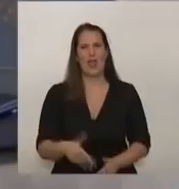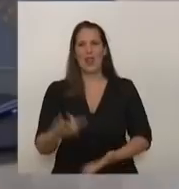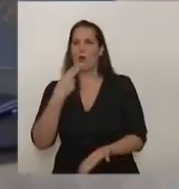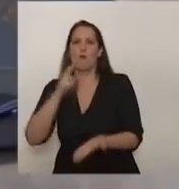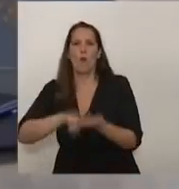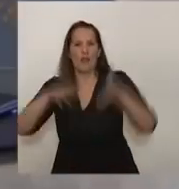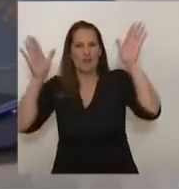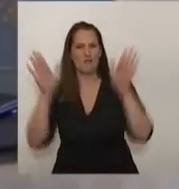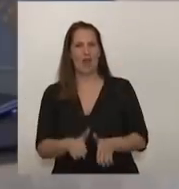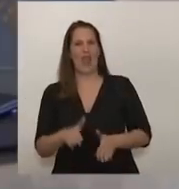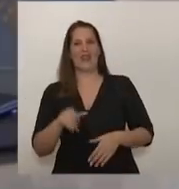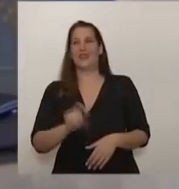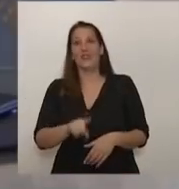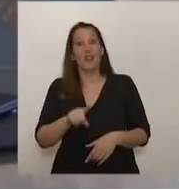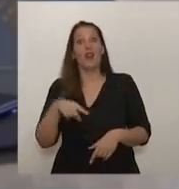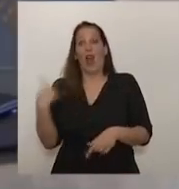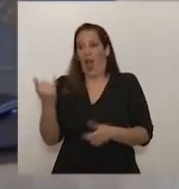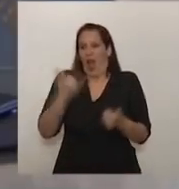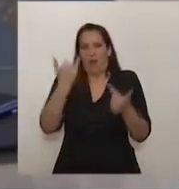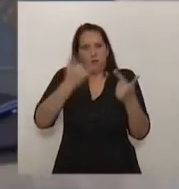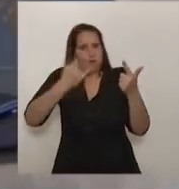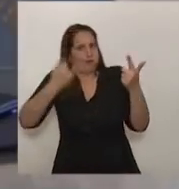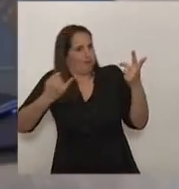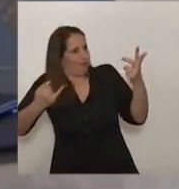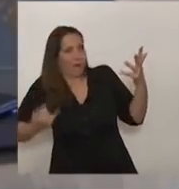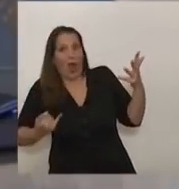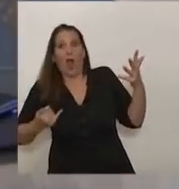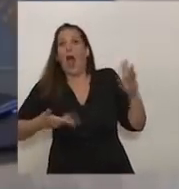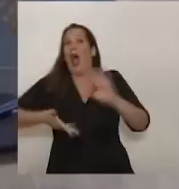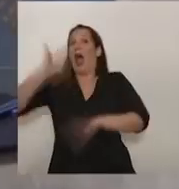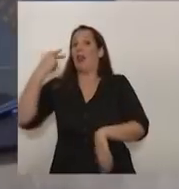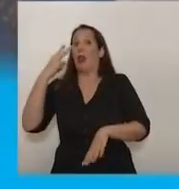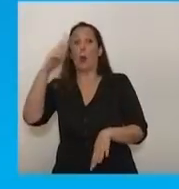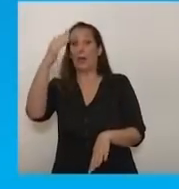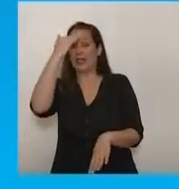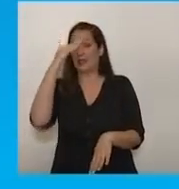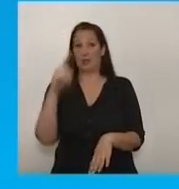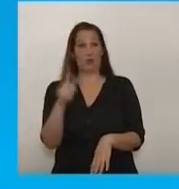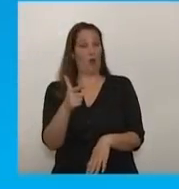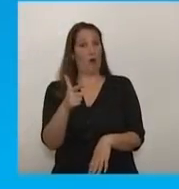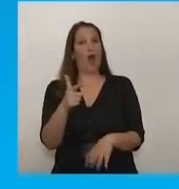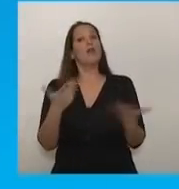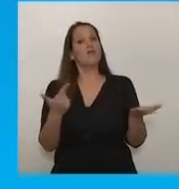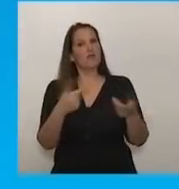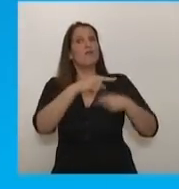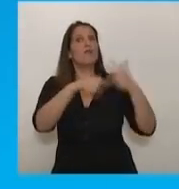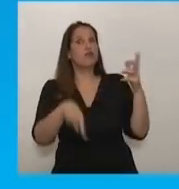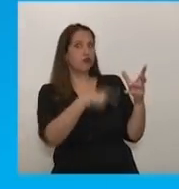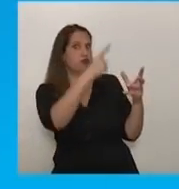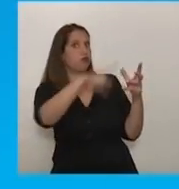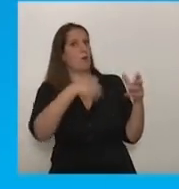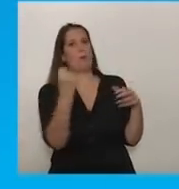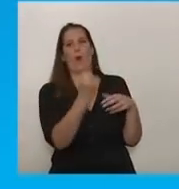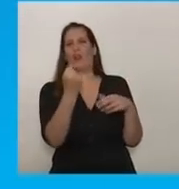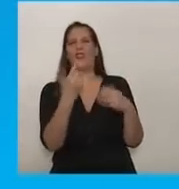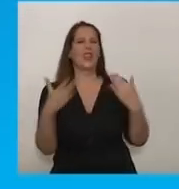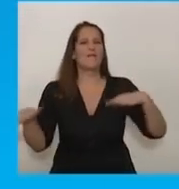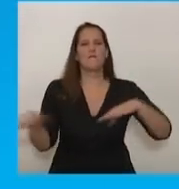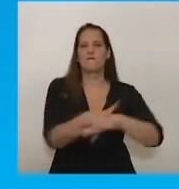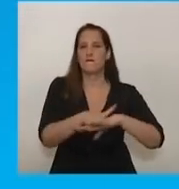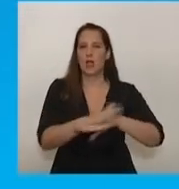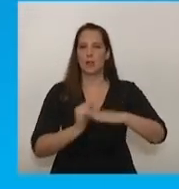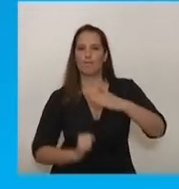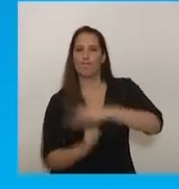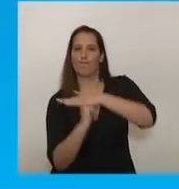impuestos. Todo esto que tenemos ahora y que no teníamos en 2015 son cimientos importantes para una